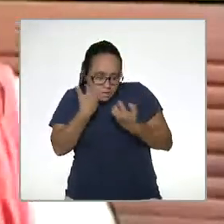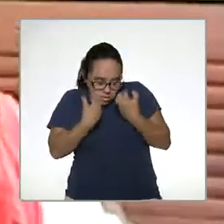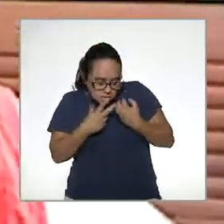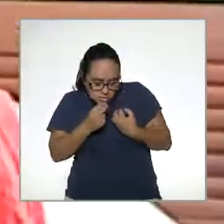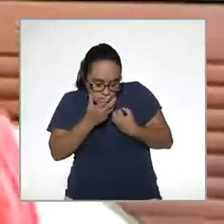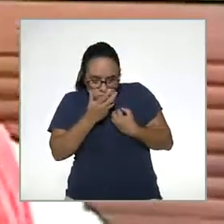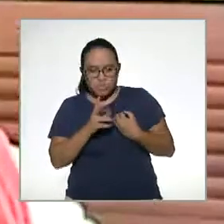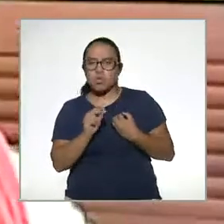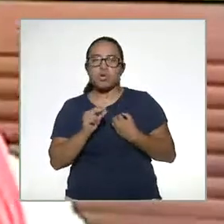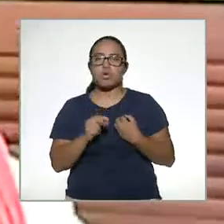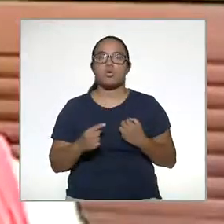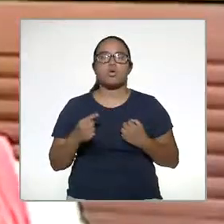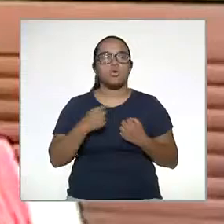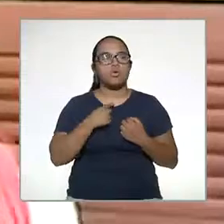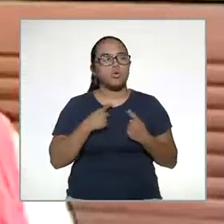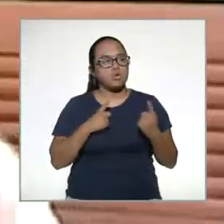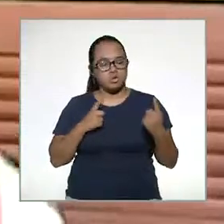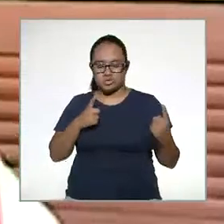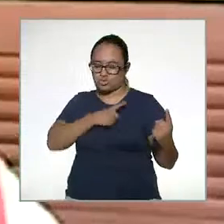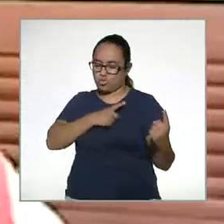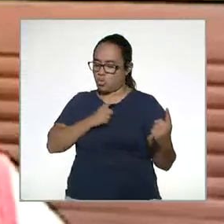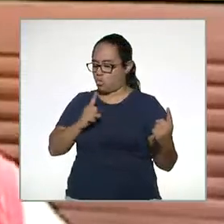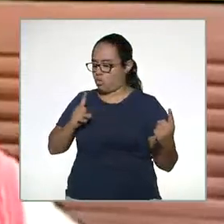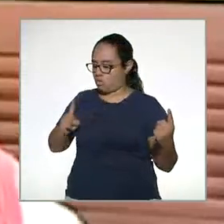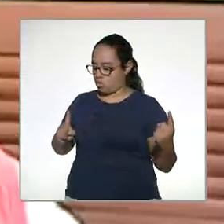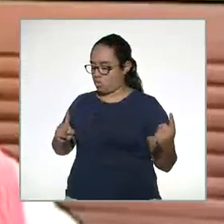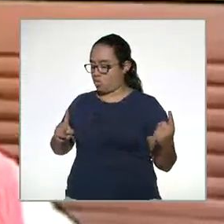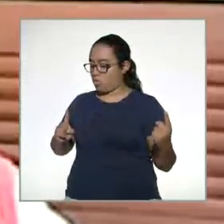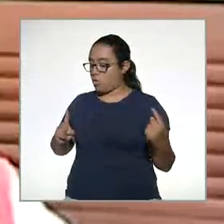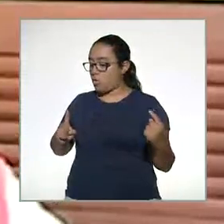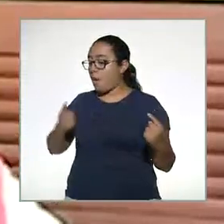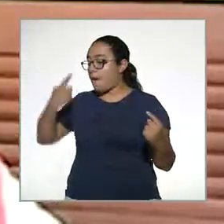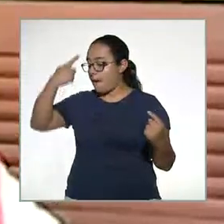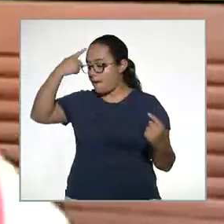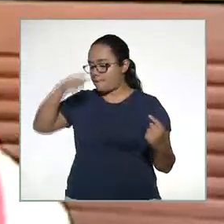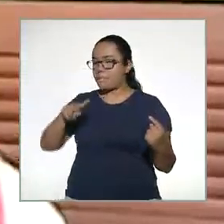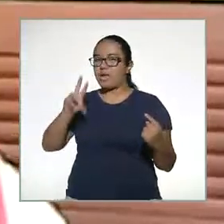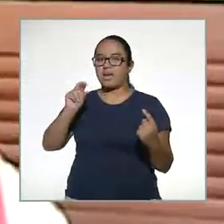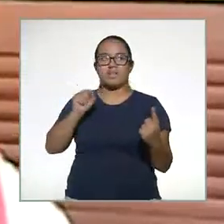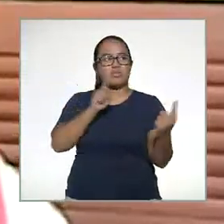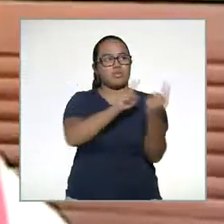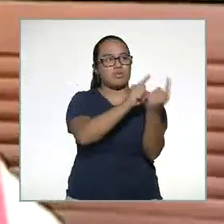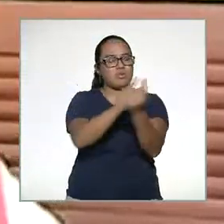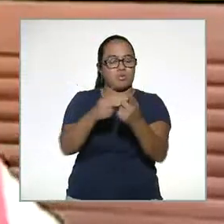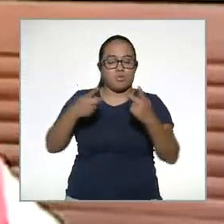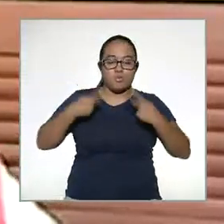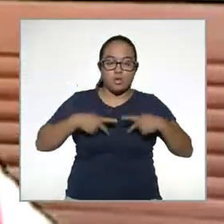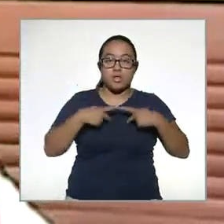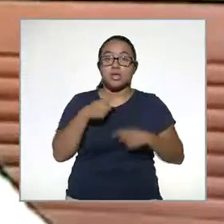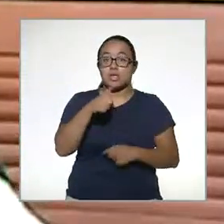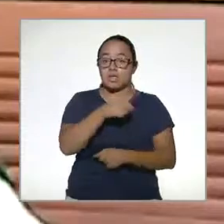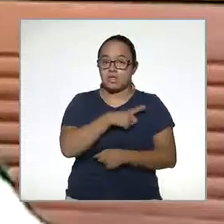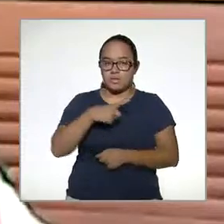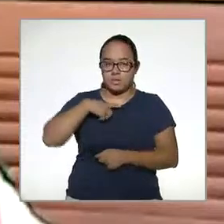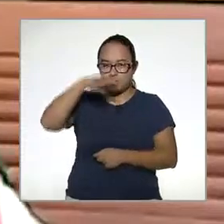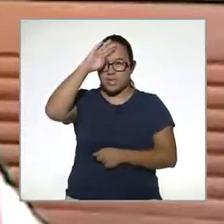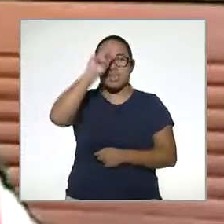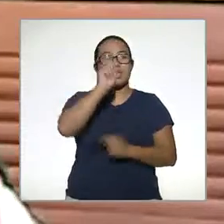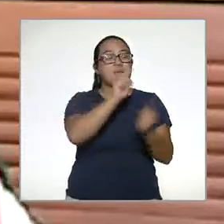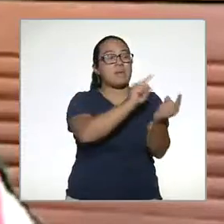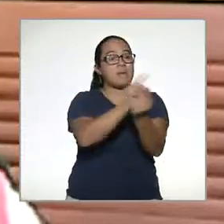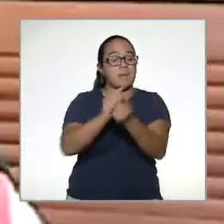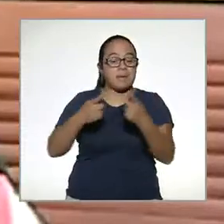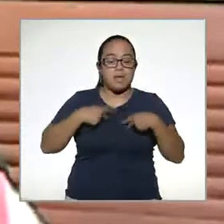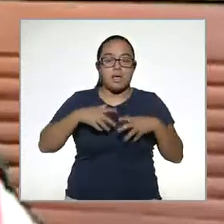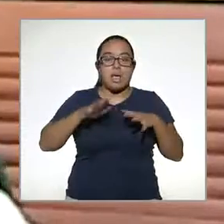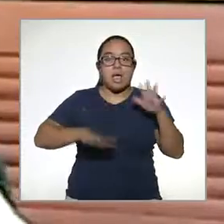es elegir irme a recargar en soledad para poder tener situaciones sociales y considera por favor que una situación social drena